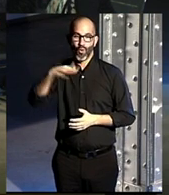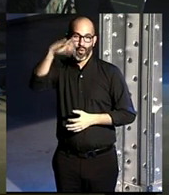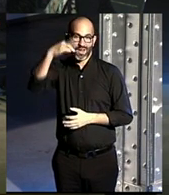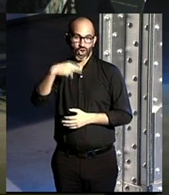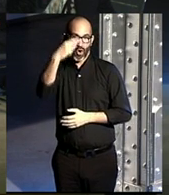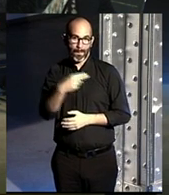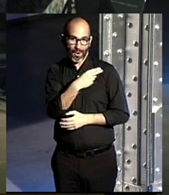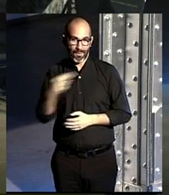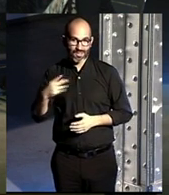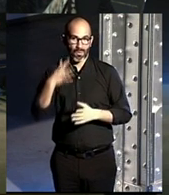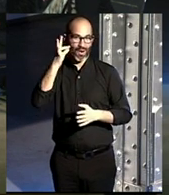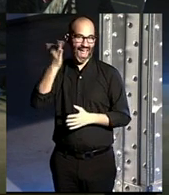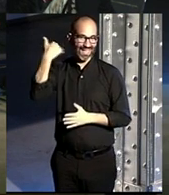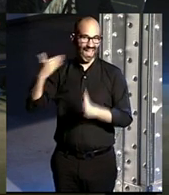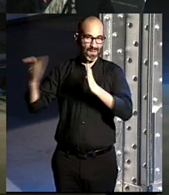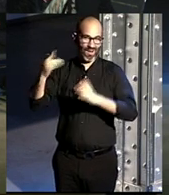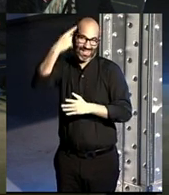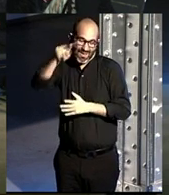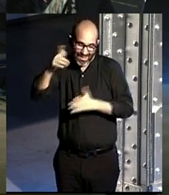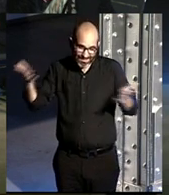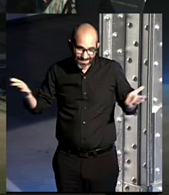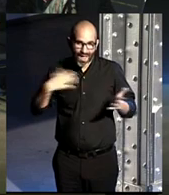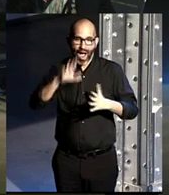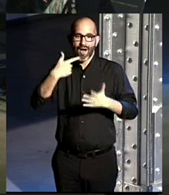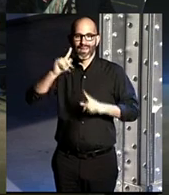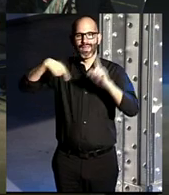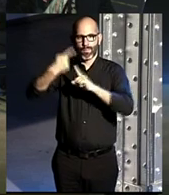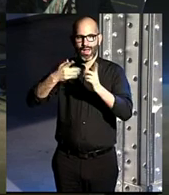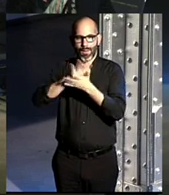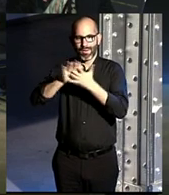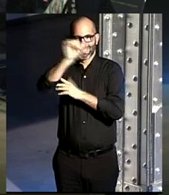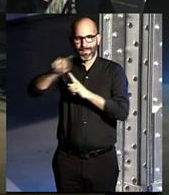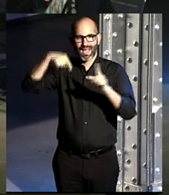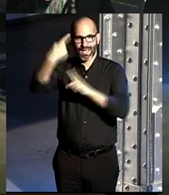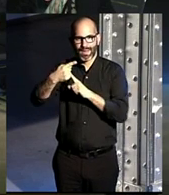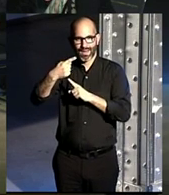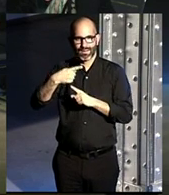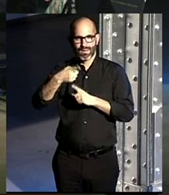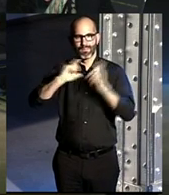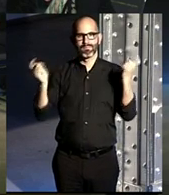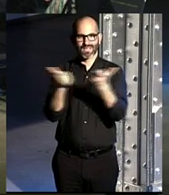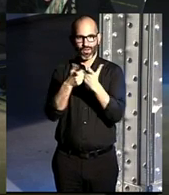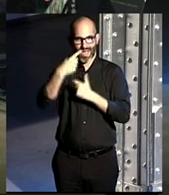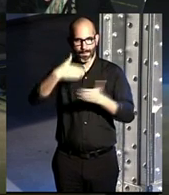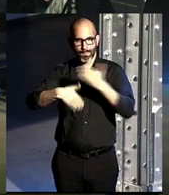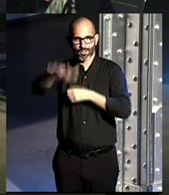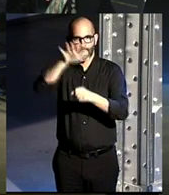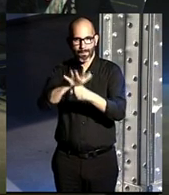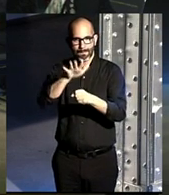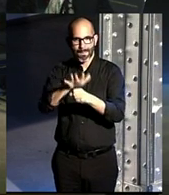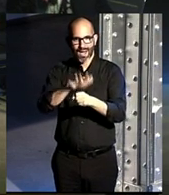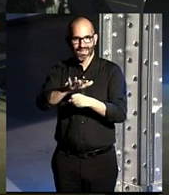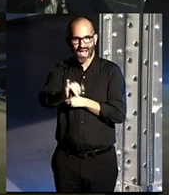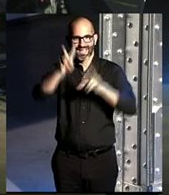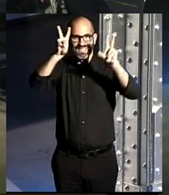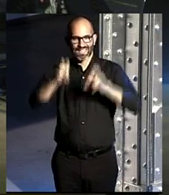¿no? Que también es un tema muy, muy recurrente del cual hablaremos la semana que viene. Por cierto, tenemos una mesa redonda aquí el martes acerca del papel